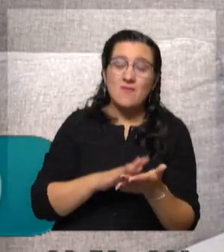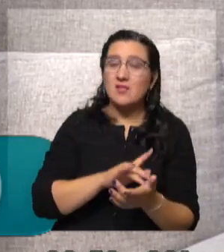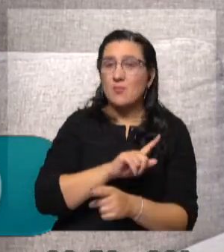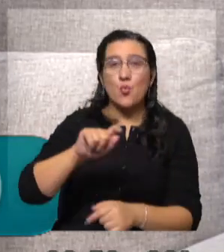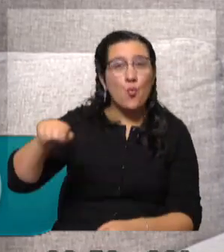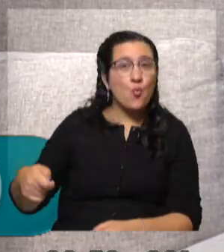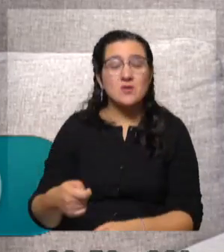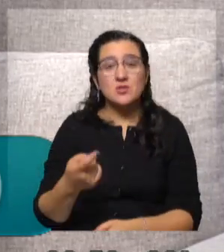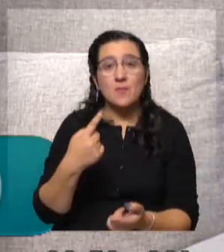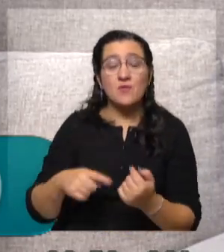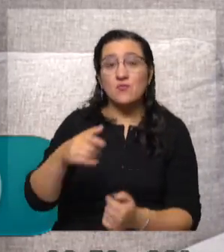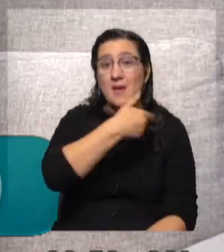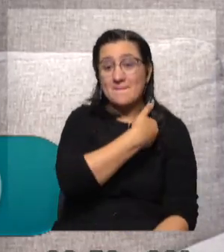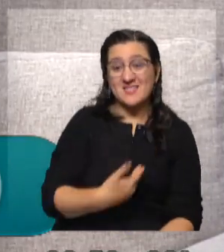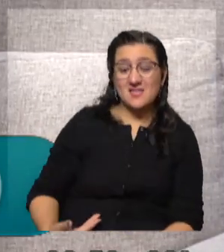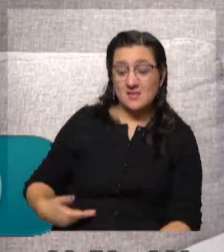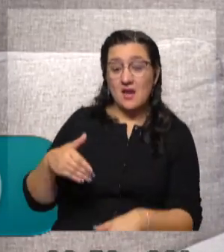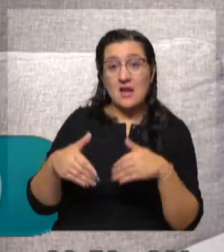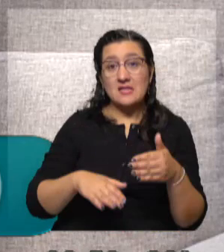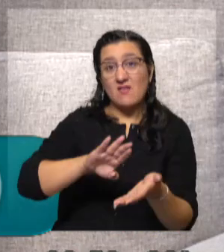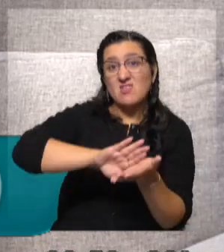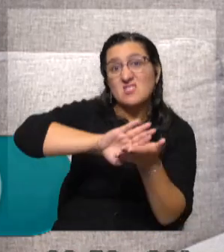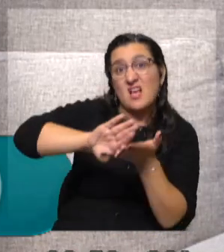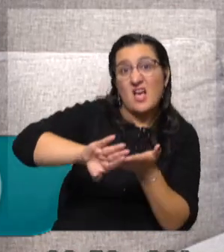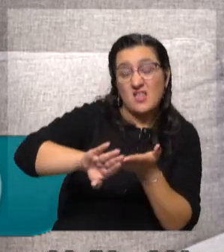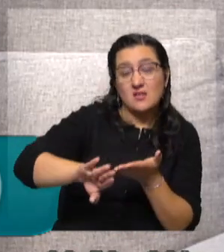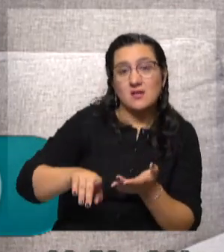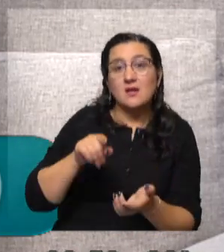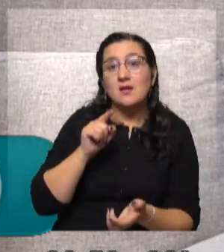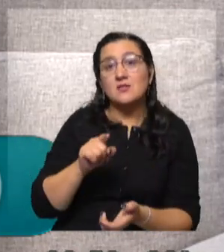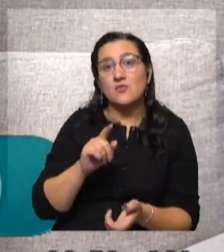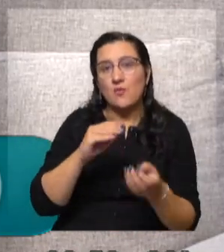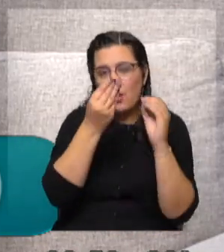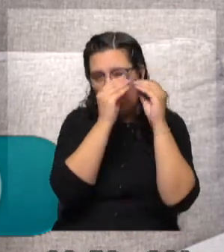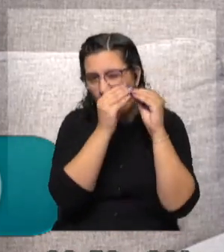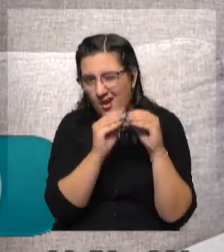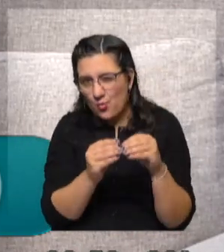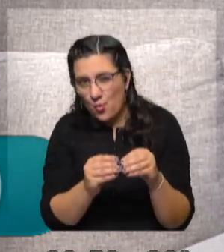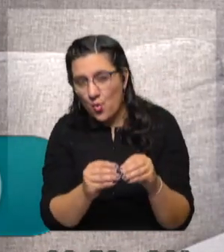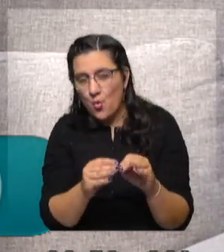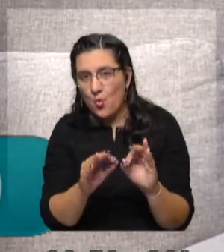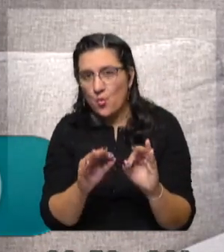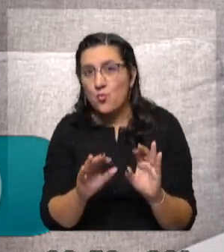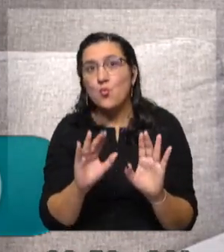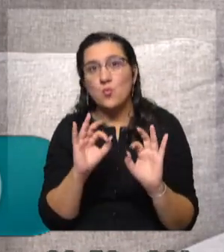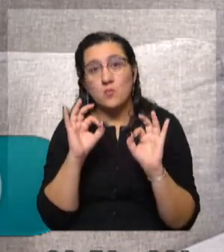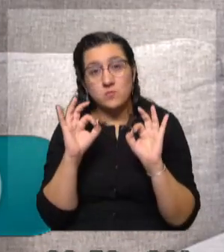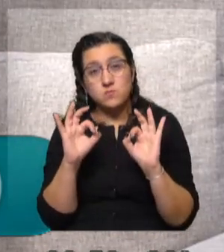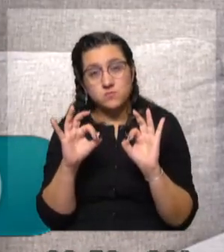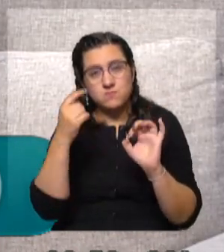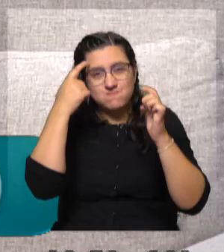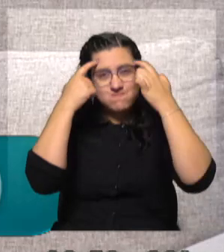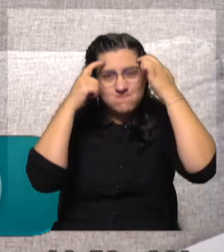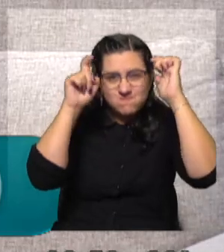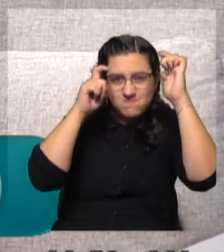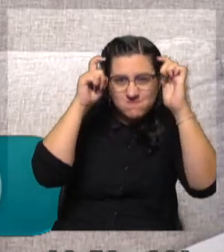juicio y sin embargo fue una presidenta electa que fue desplazada Bueno eso fue un cálculo muy sofisticado de adentro de Brasil